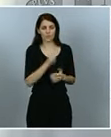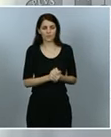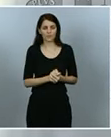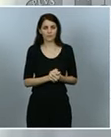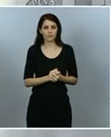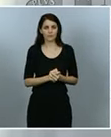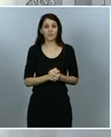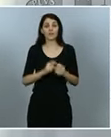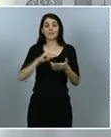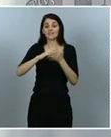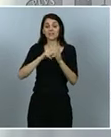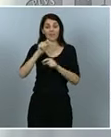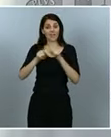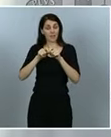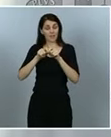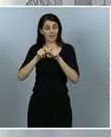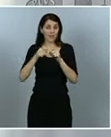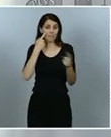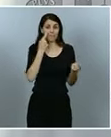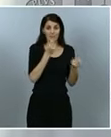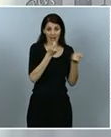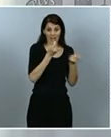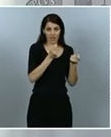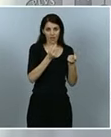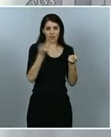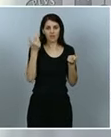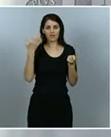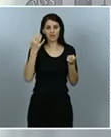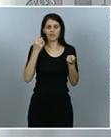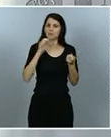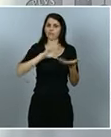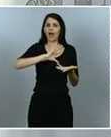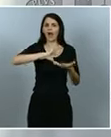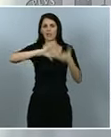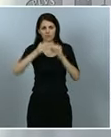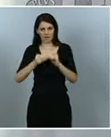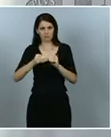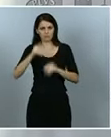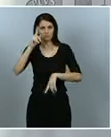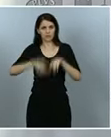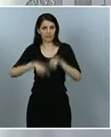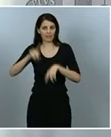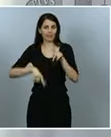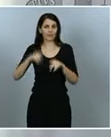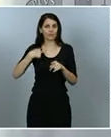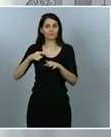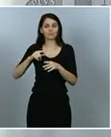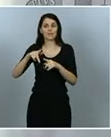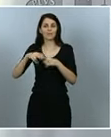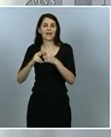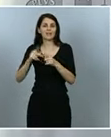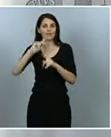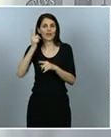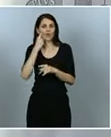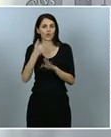tenemos que establecer las capacidades para realizar las PCRs para un patógeno nuevo del cual no están establecidos los mecanismos diagnósticos, tenemos que acceder a los